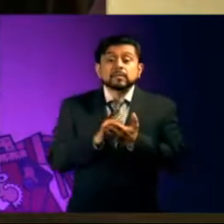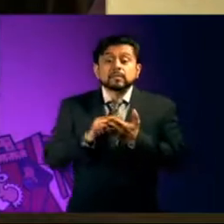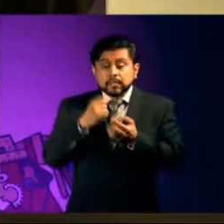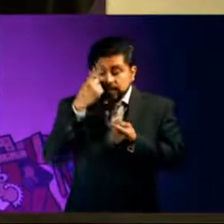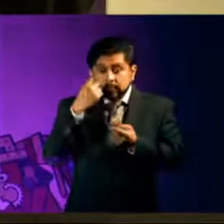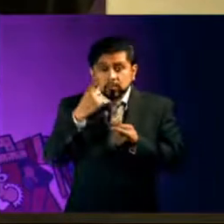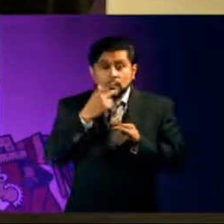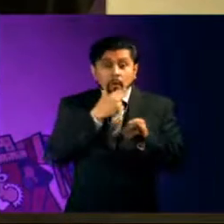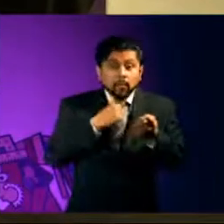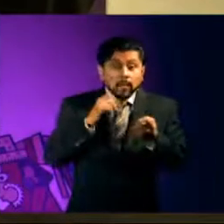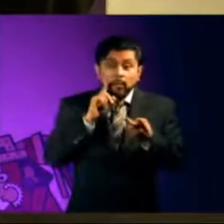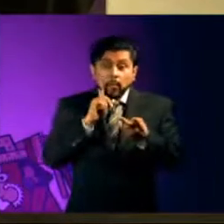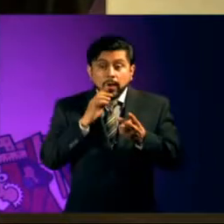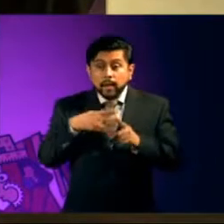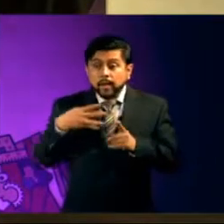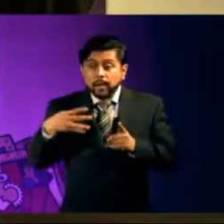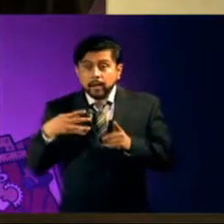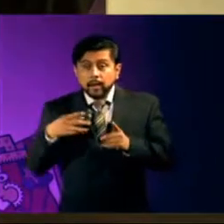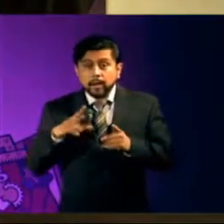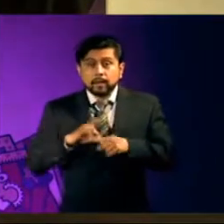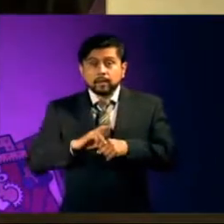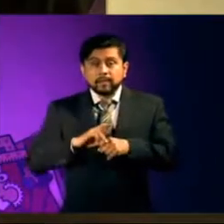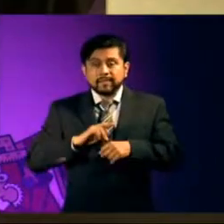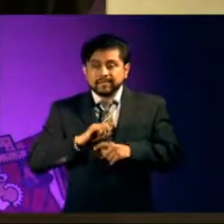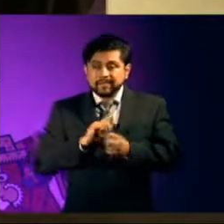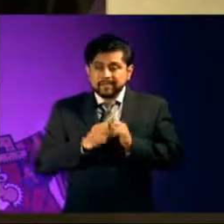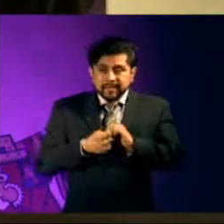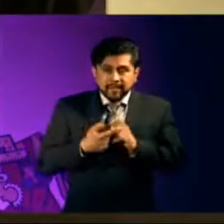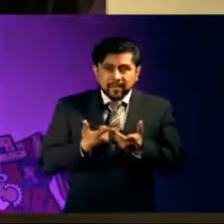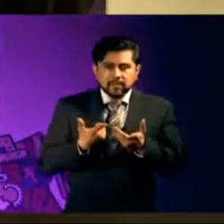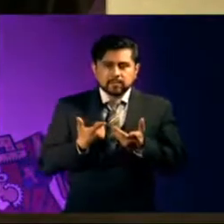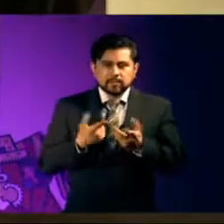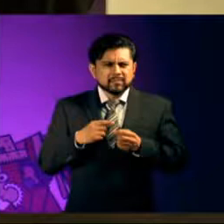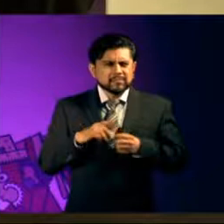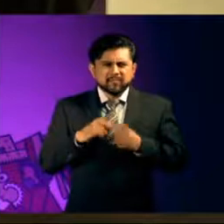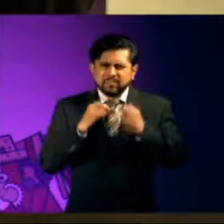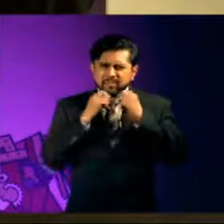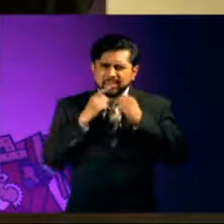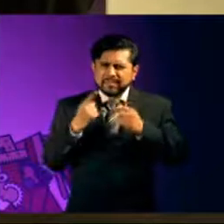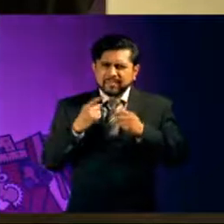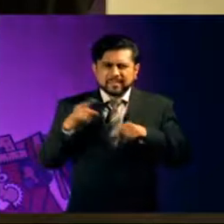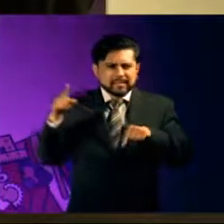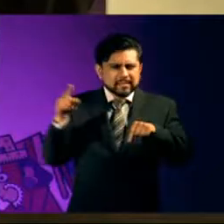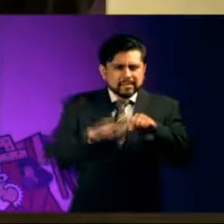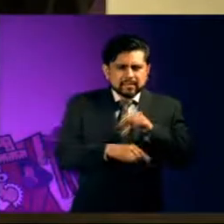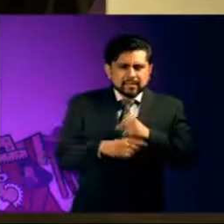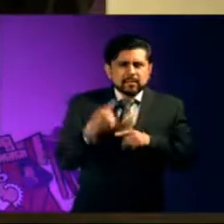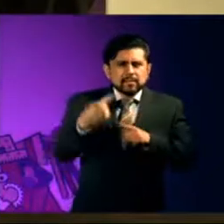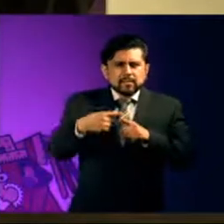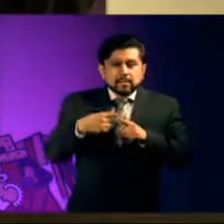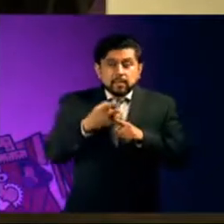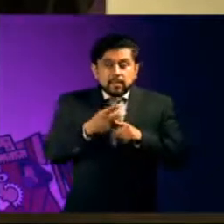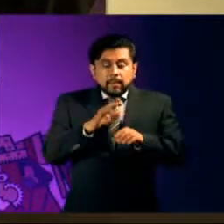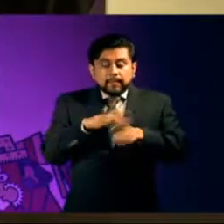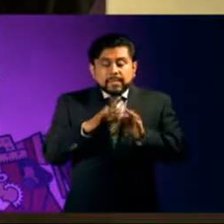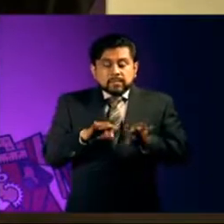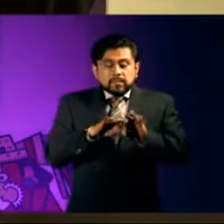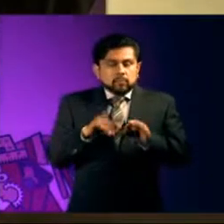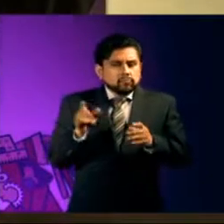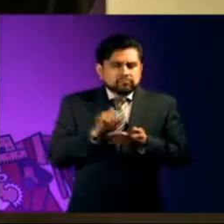trans transexuales también borró los géneros literarios y entonces